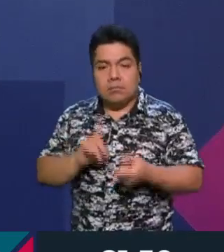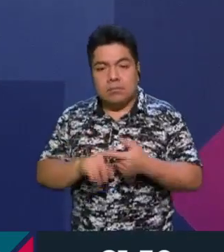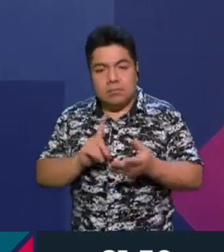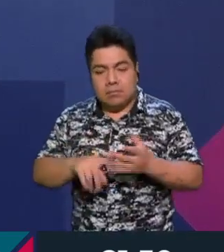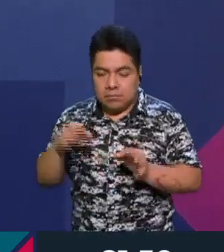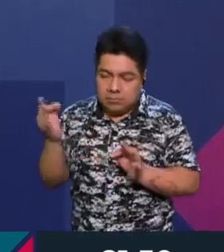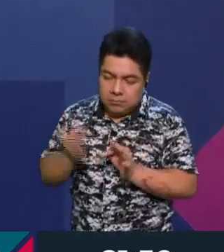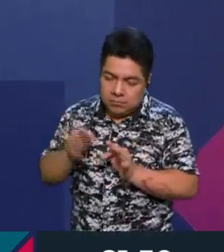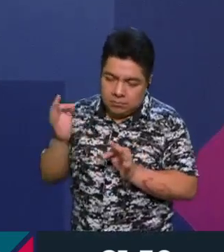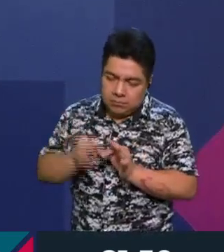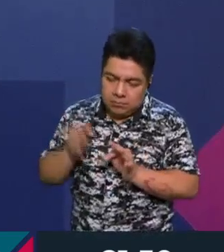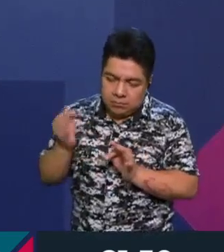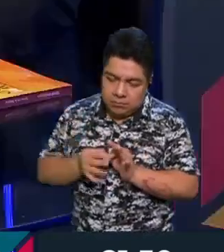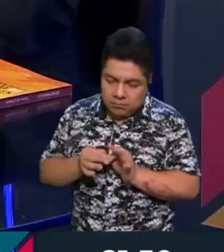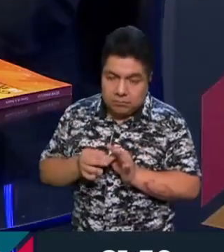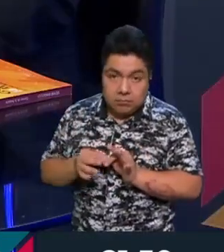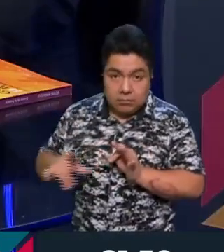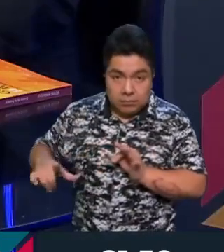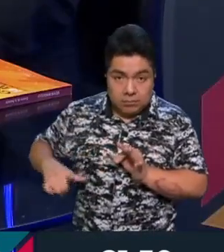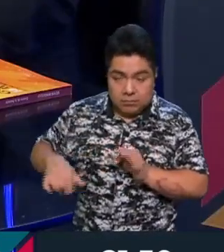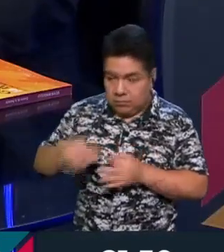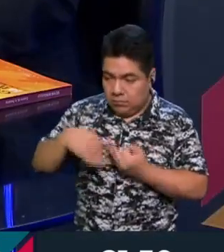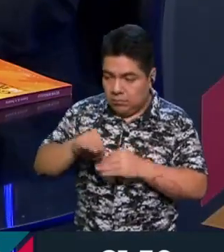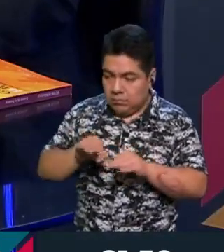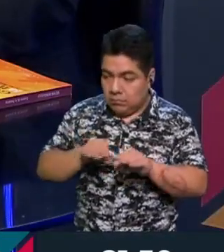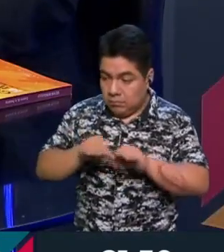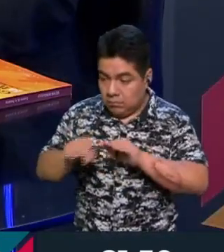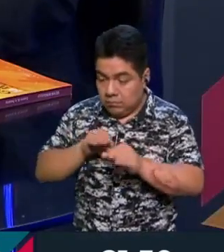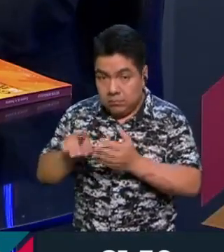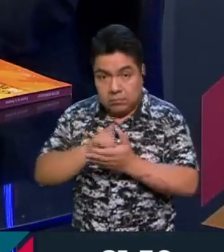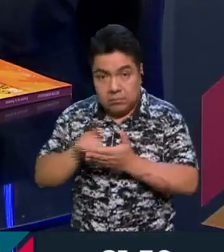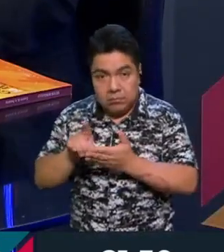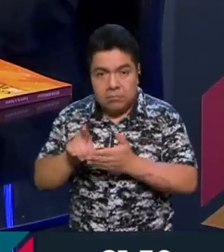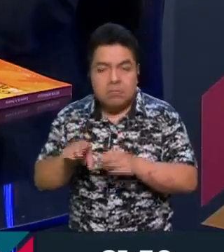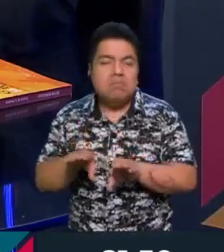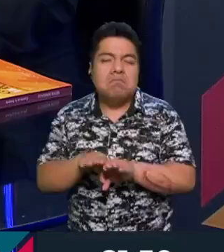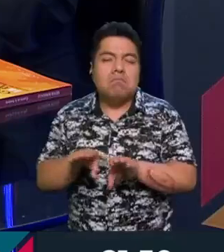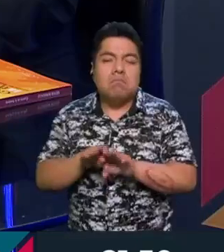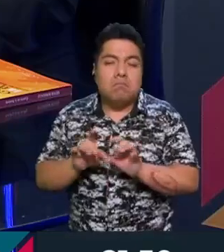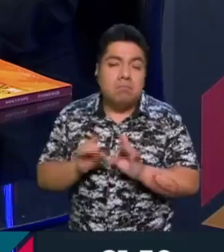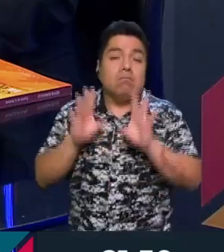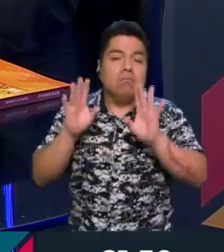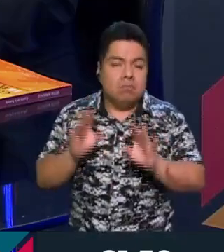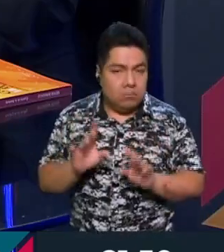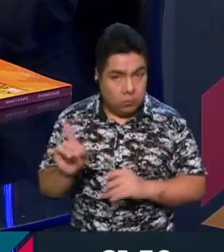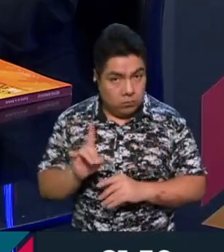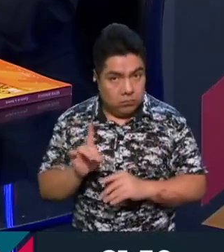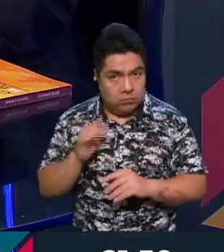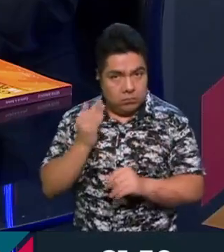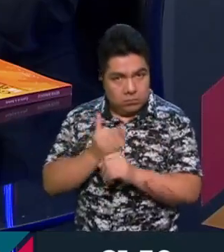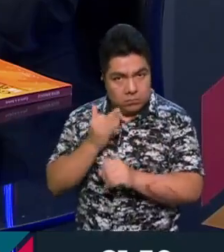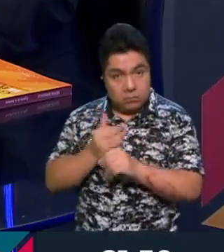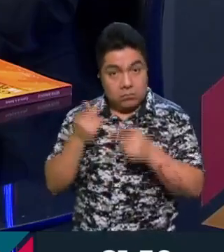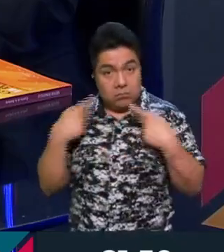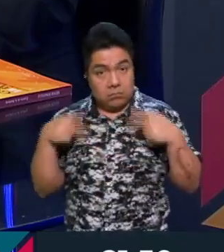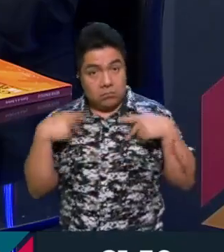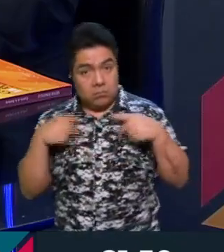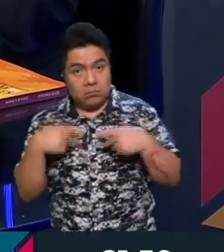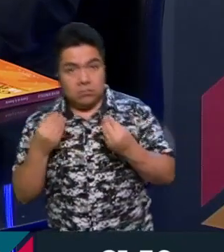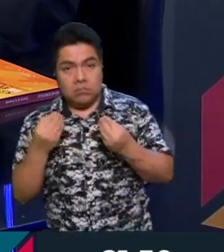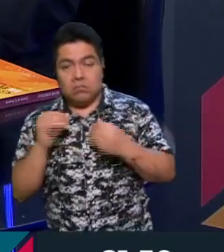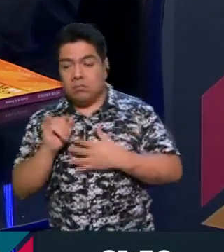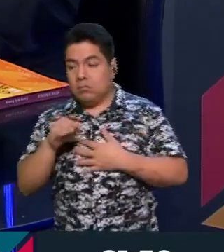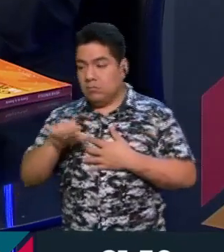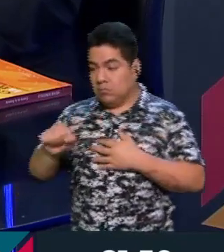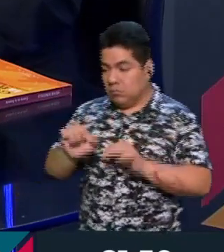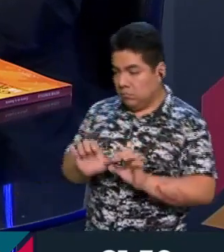garantía y el derecho al trabajo. No es casual que tengamos un alto índice de personas ocupadas en el Seguro